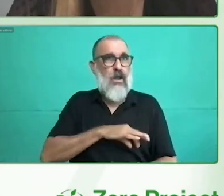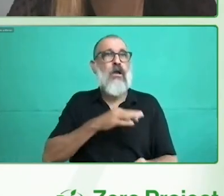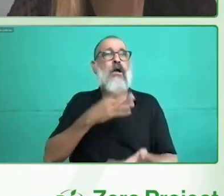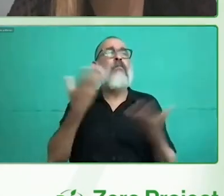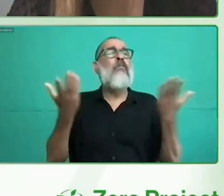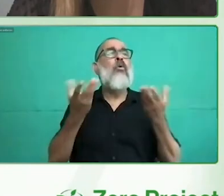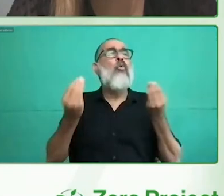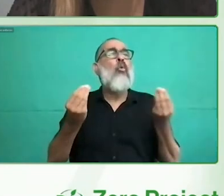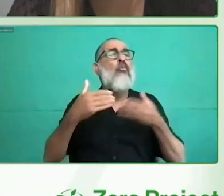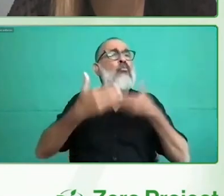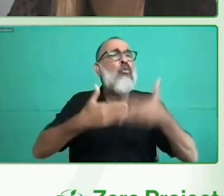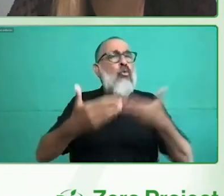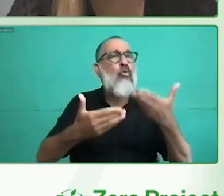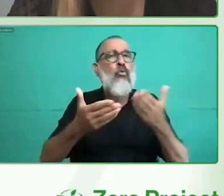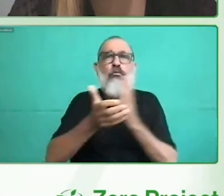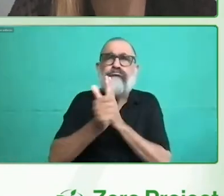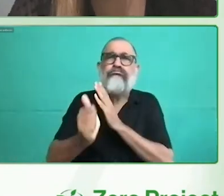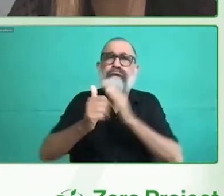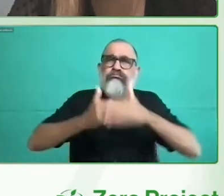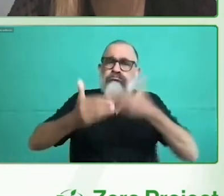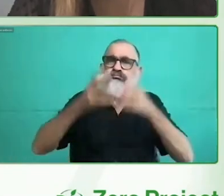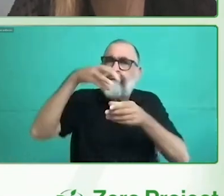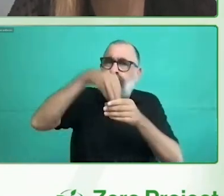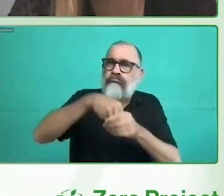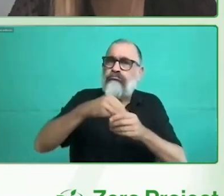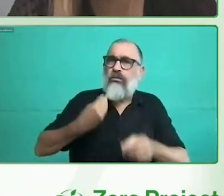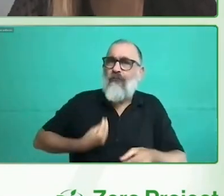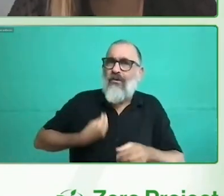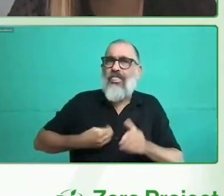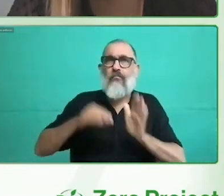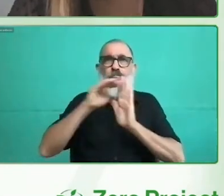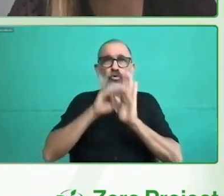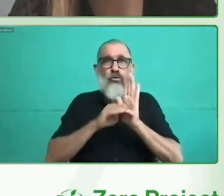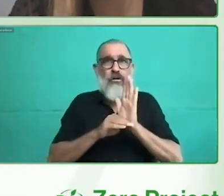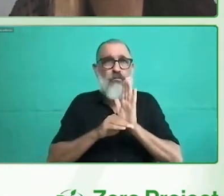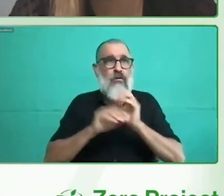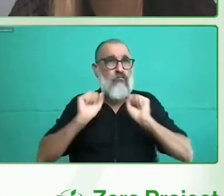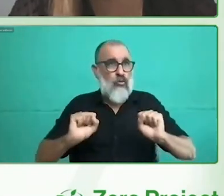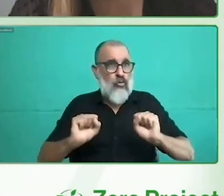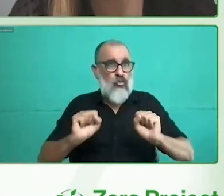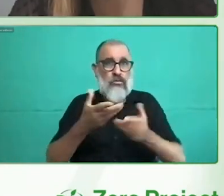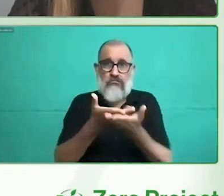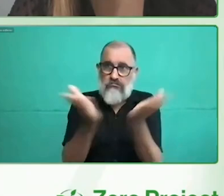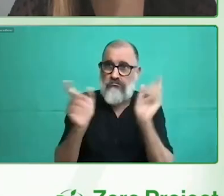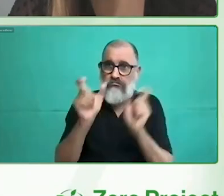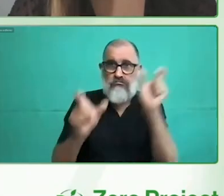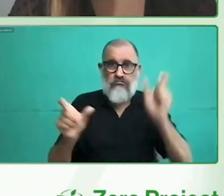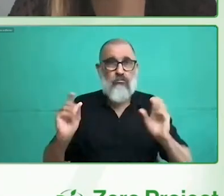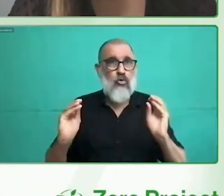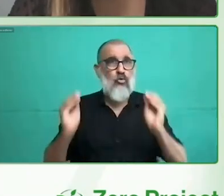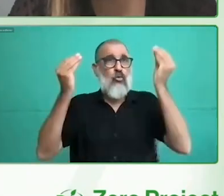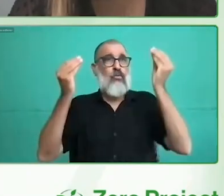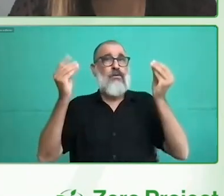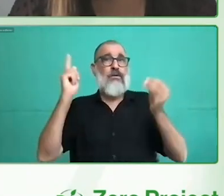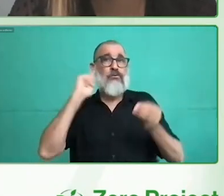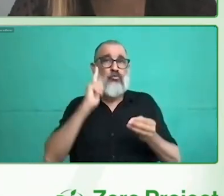Primero, promoviendo el desarrollo de habilidades blandas en los participantes, donde a través de estrategias